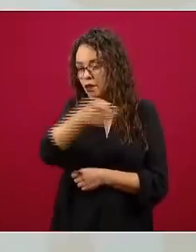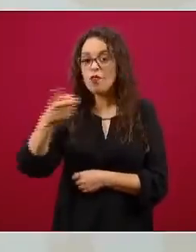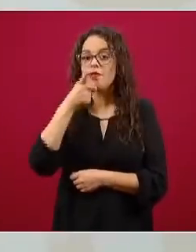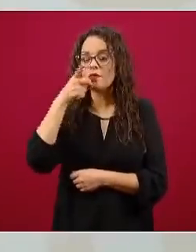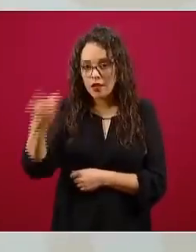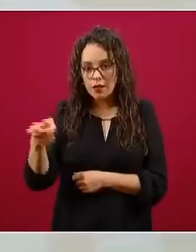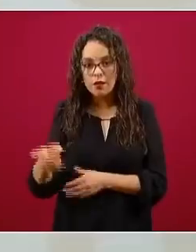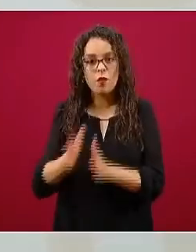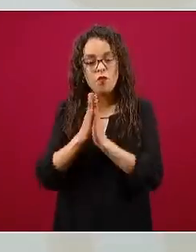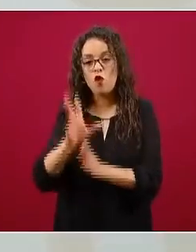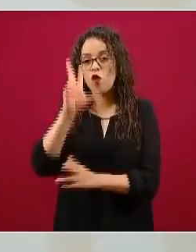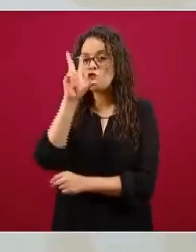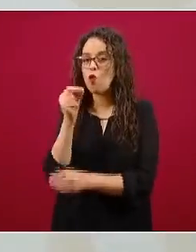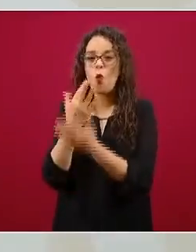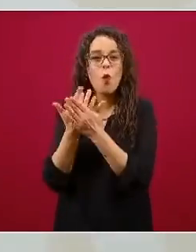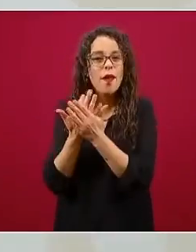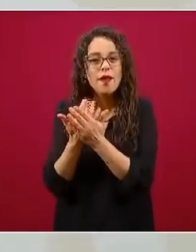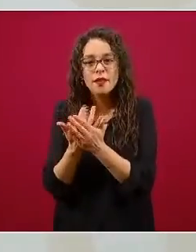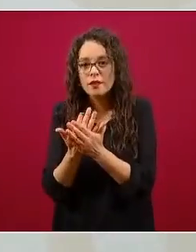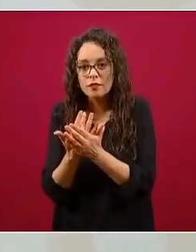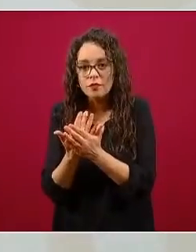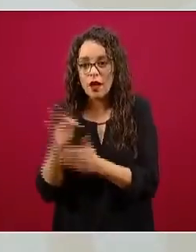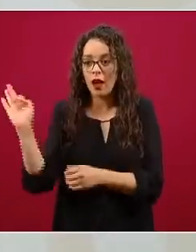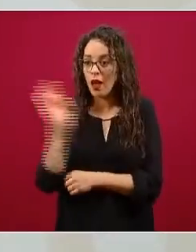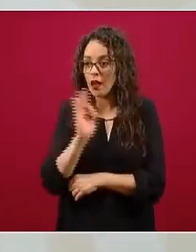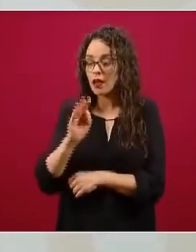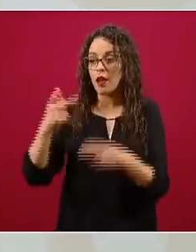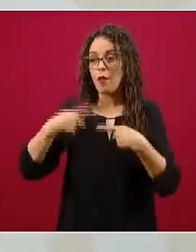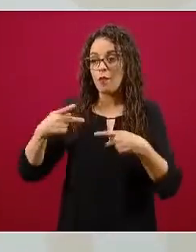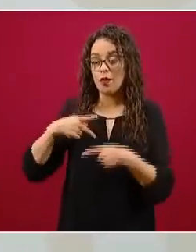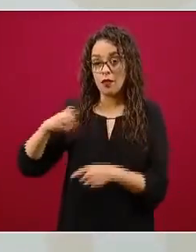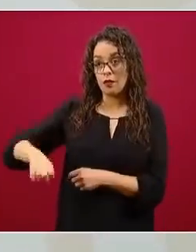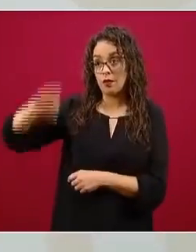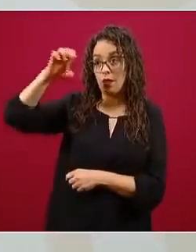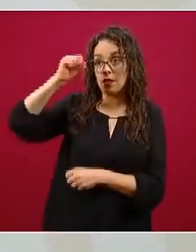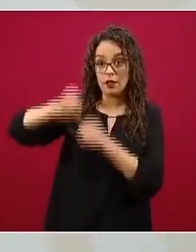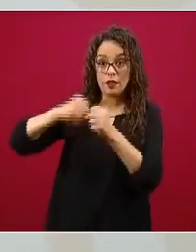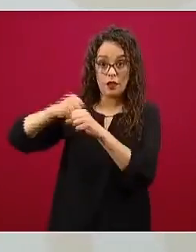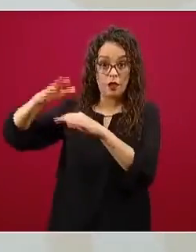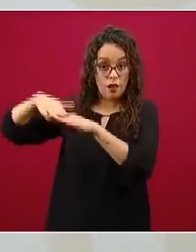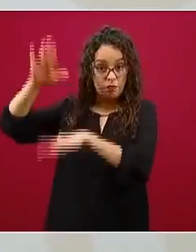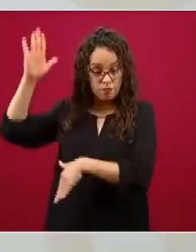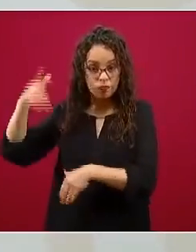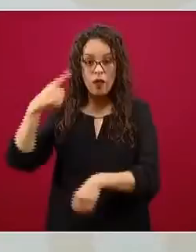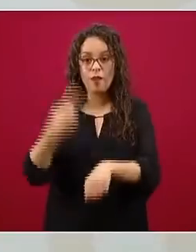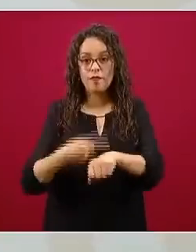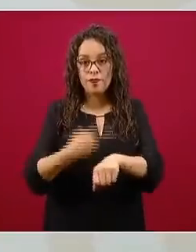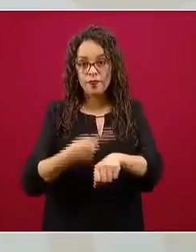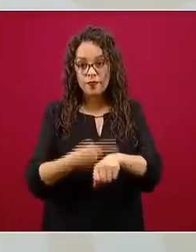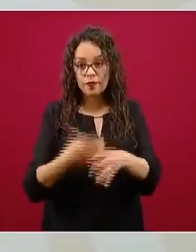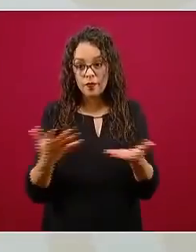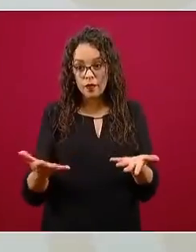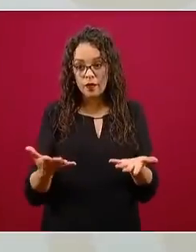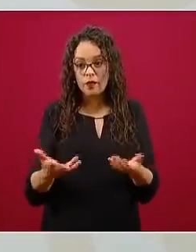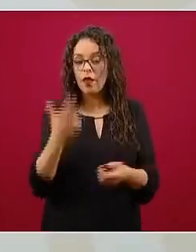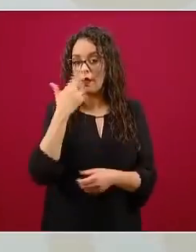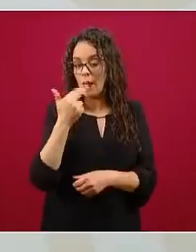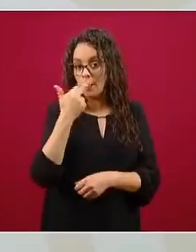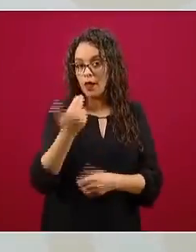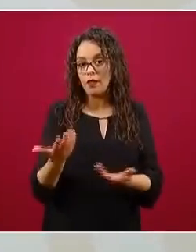Si es una persona mayor de 60 años, tiene diabetes, enfermedad crónica como hipertensión, tiene